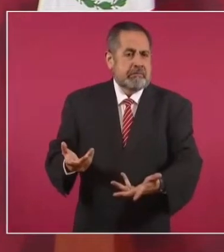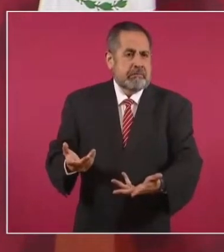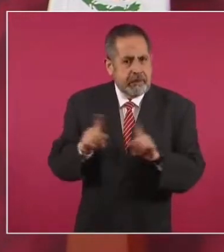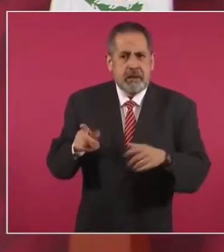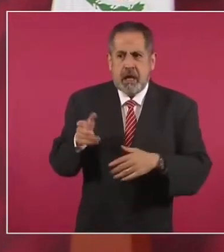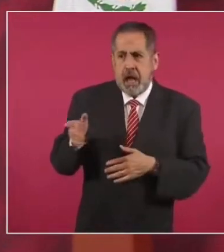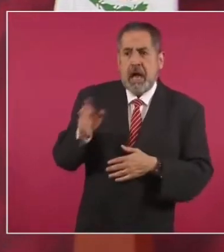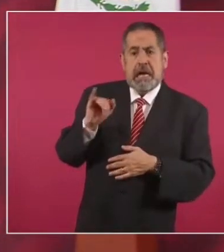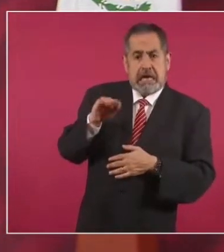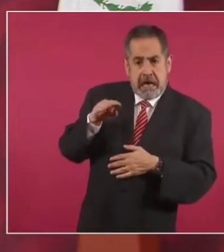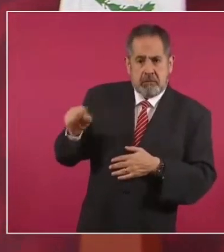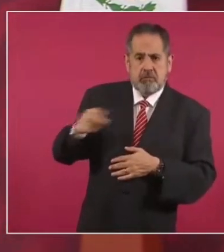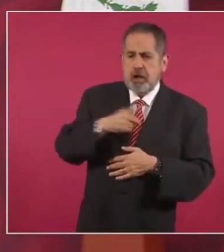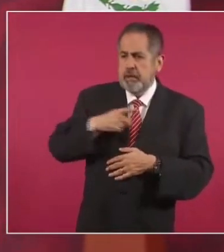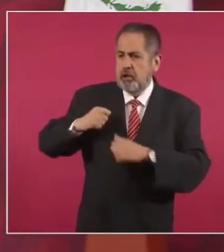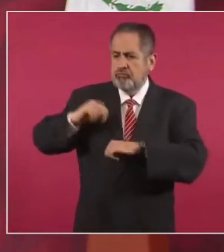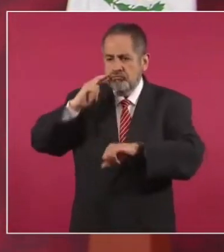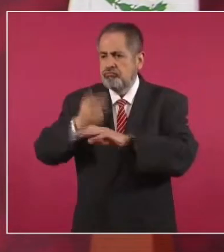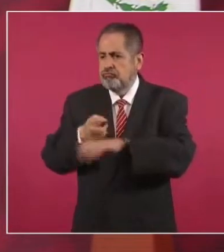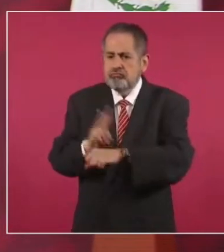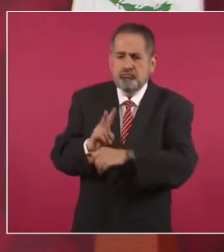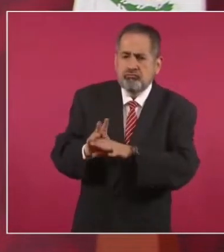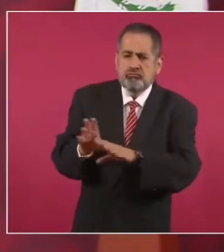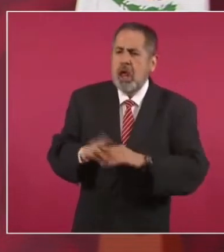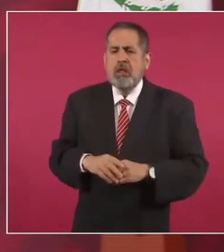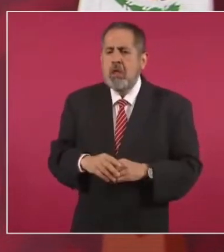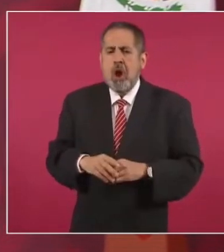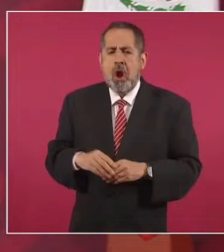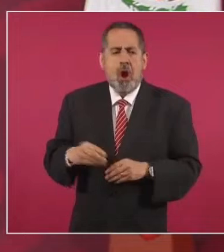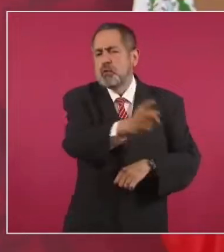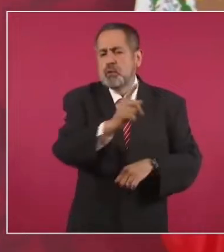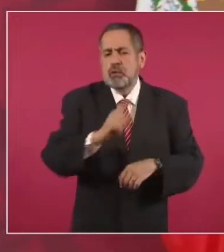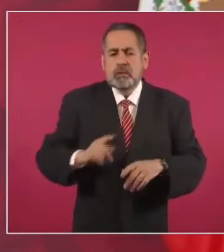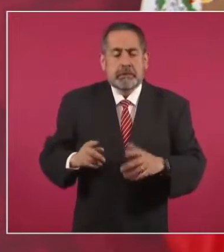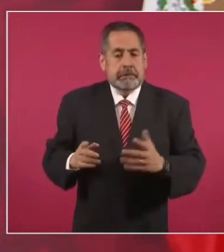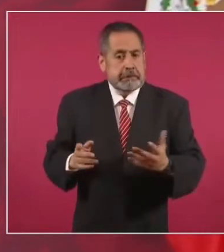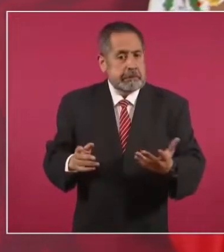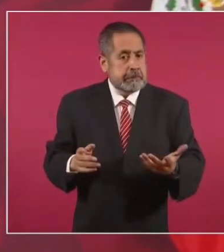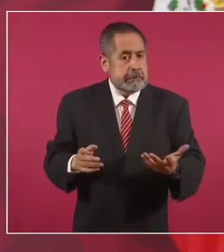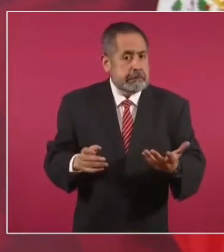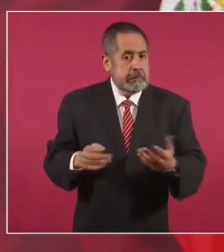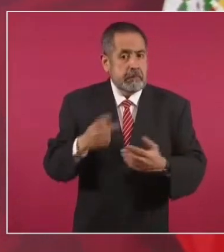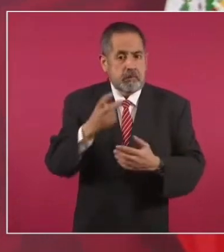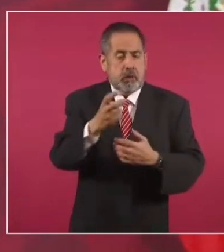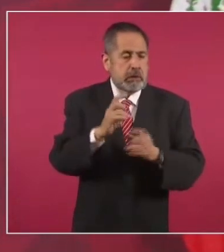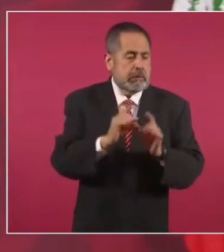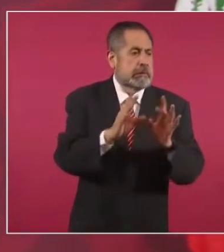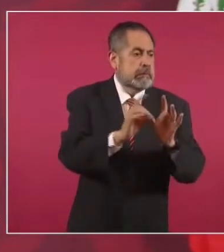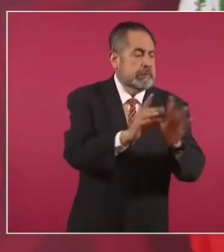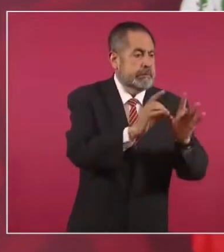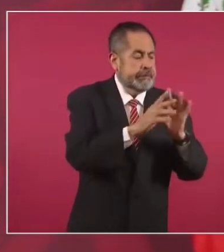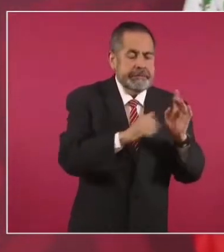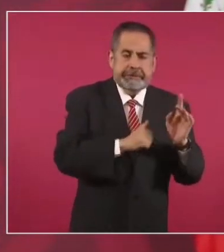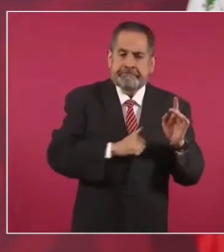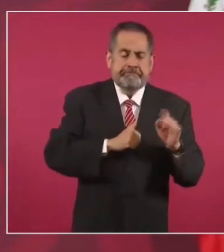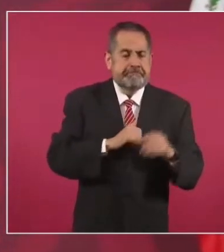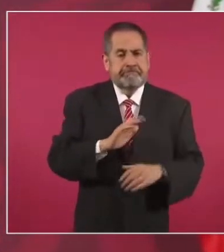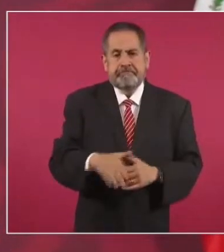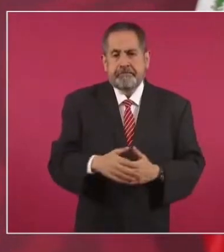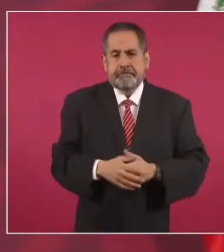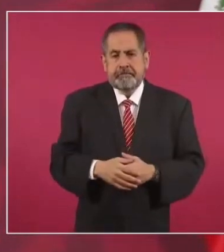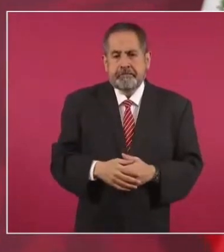seguro manejara las guarderías, las privatizaron y por eso esas desgracias. Son